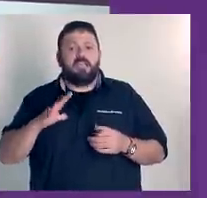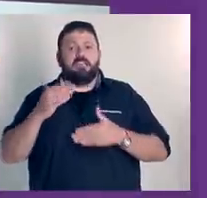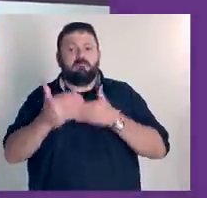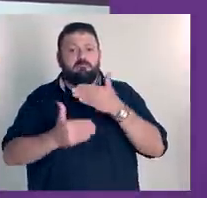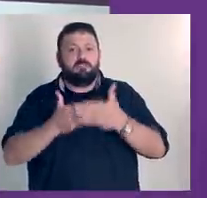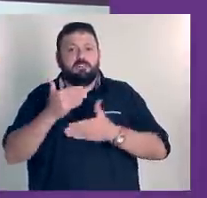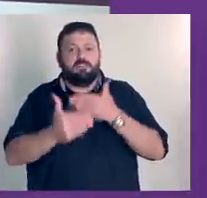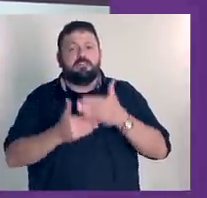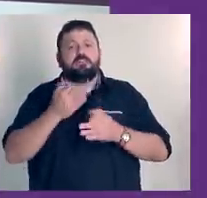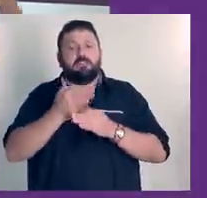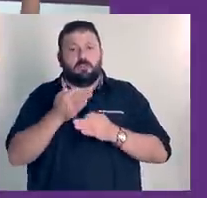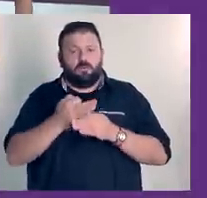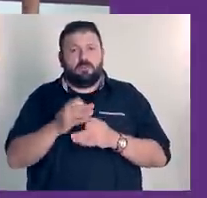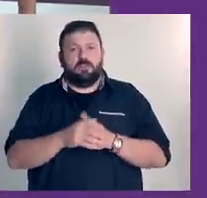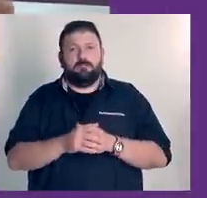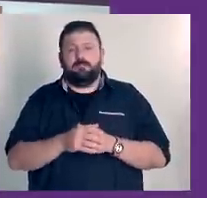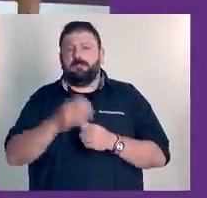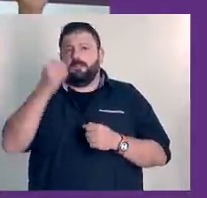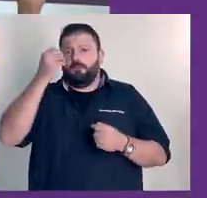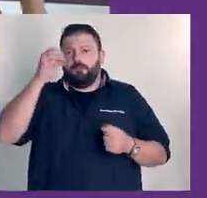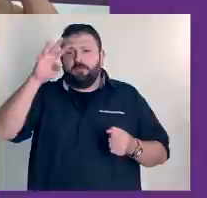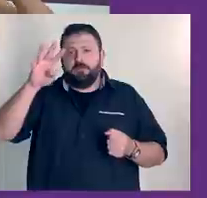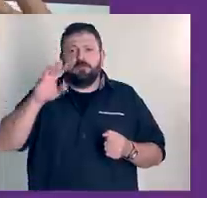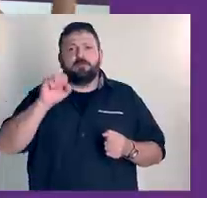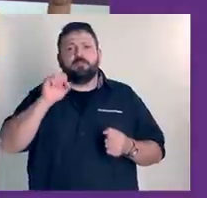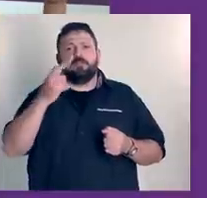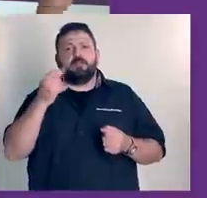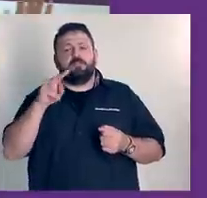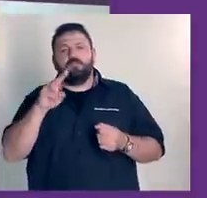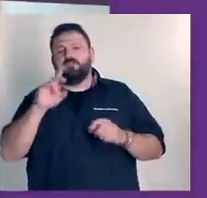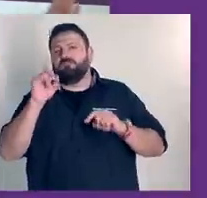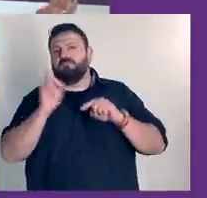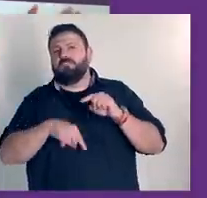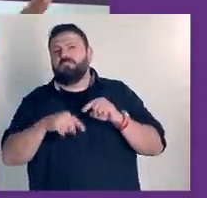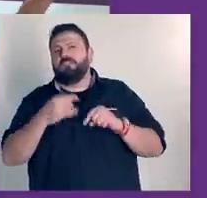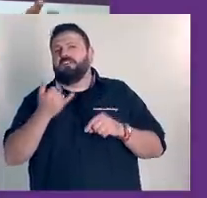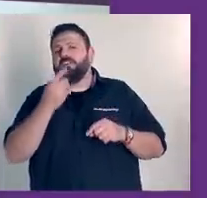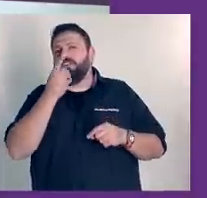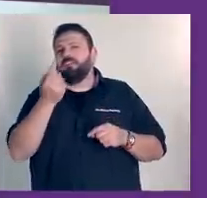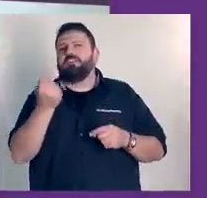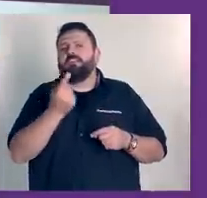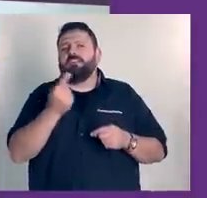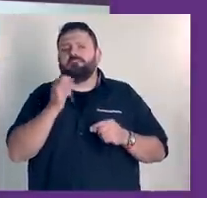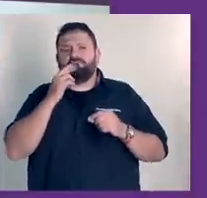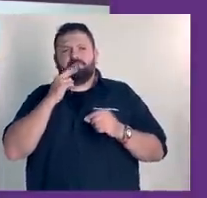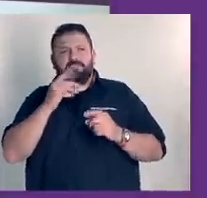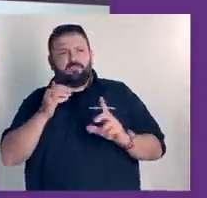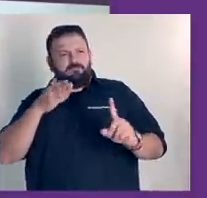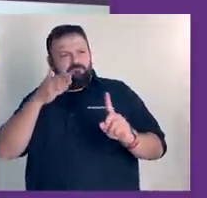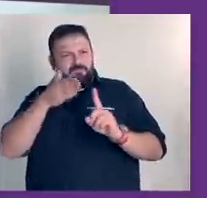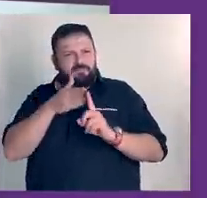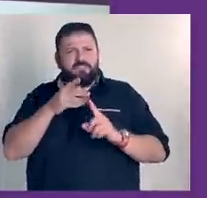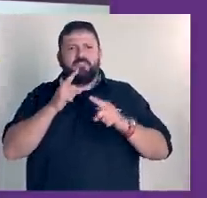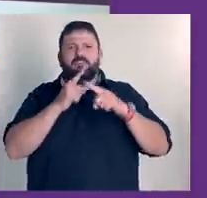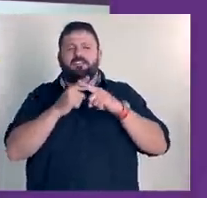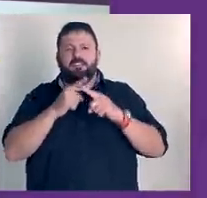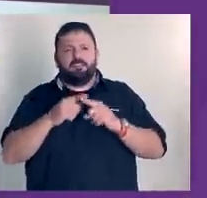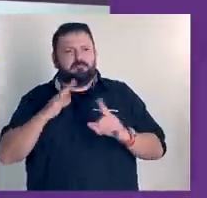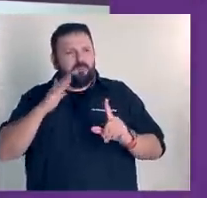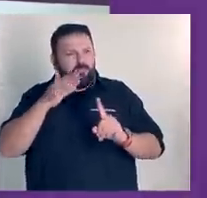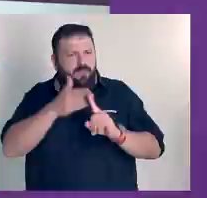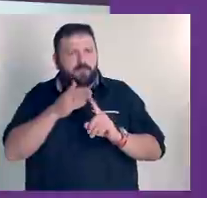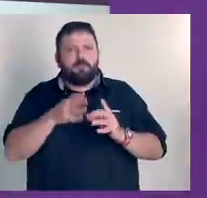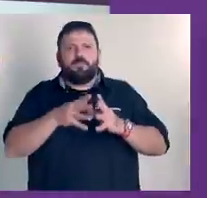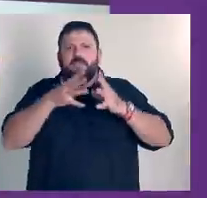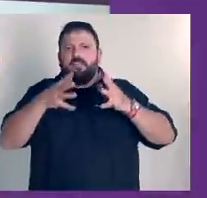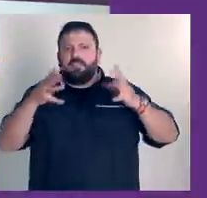constantemente ahorita, OmniLife, Seitu, se lo quita y dice, ¿sabes qué? Enfoquémonos en lo positivo, enfoquémonos a crecer,